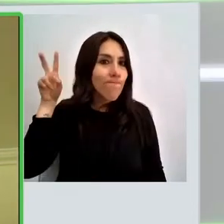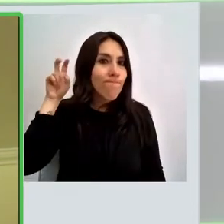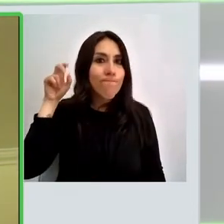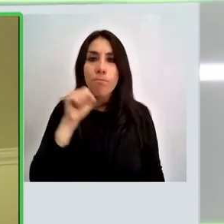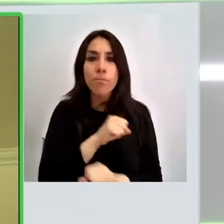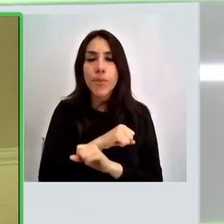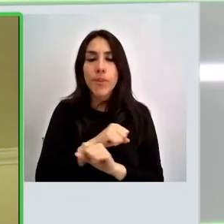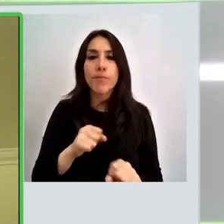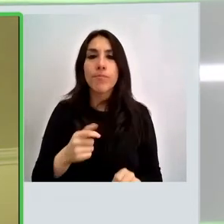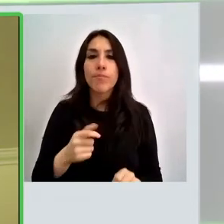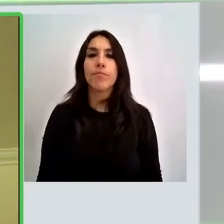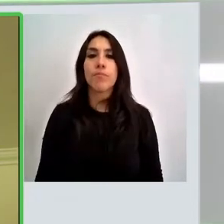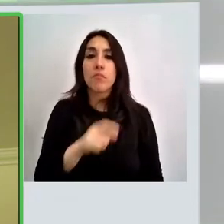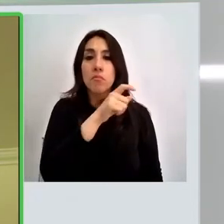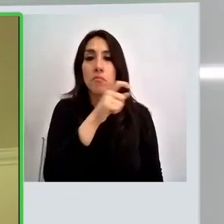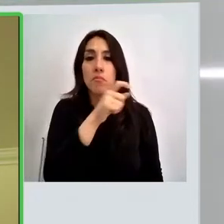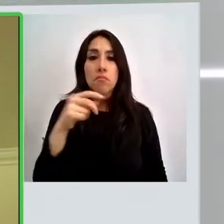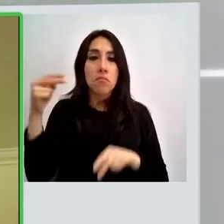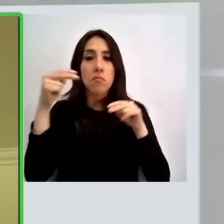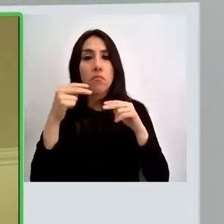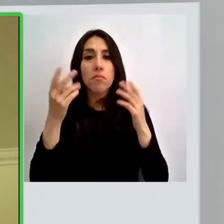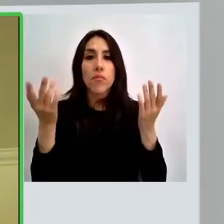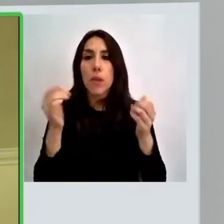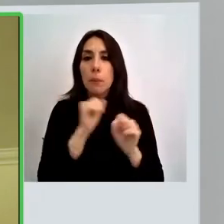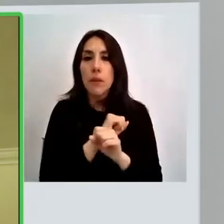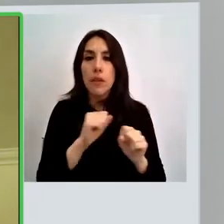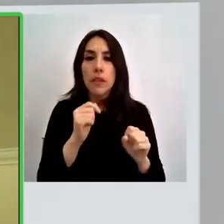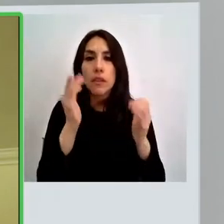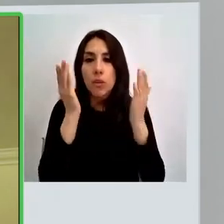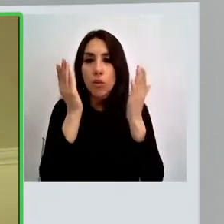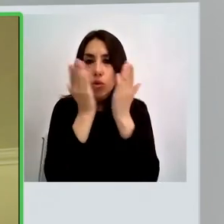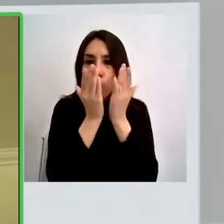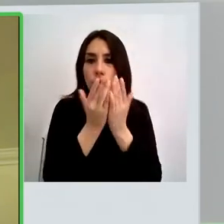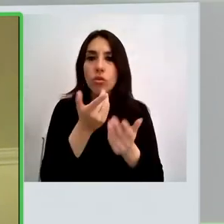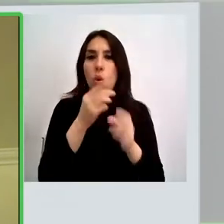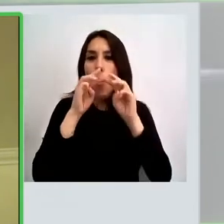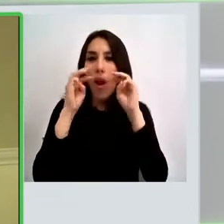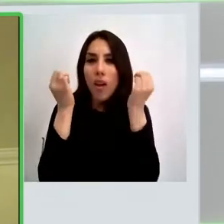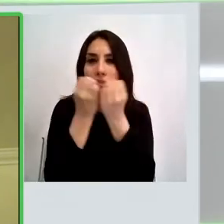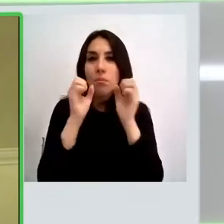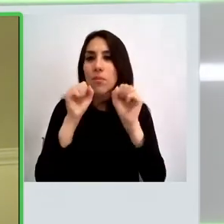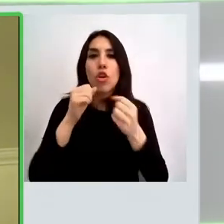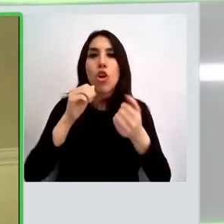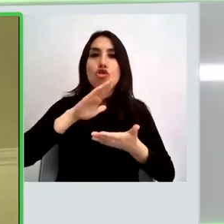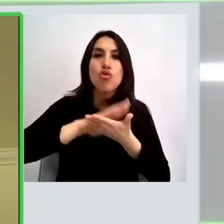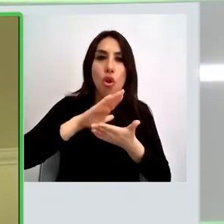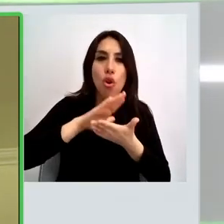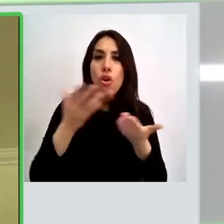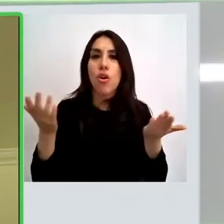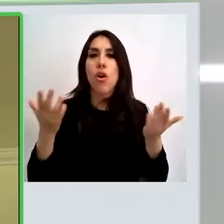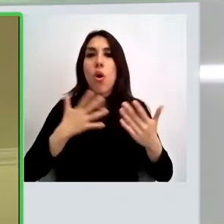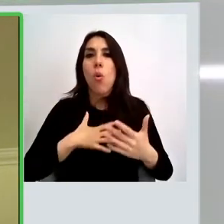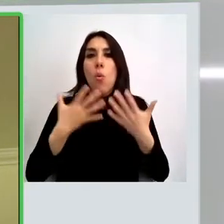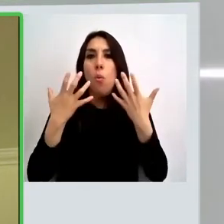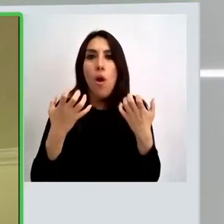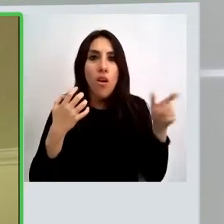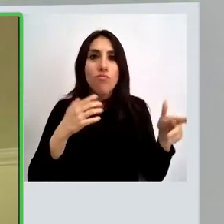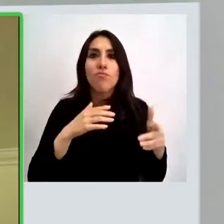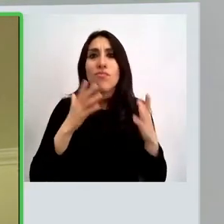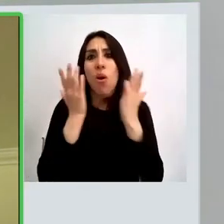no podía estudiar los cursos que quería estudiar en el colegio pero fue enviado a un distinto colegio o